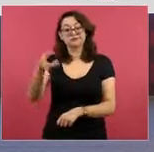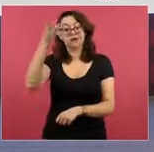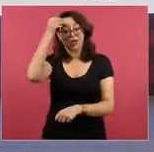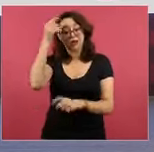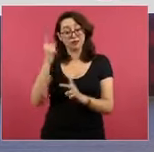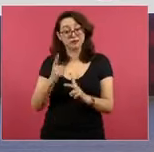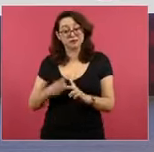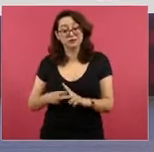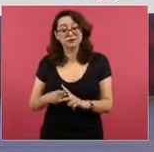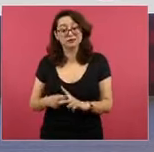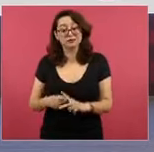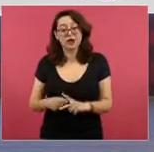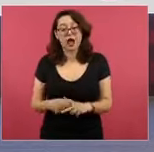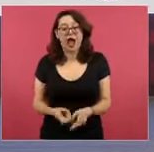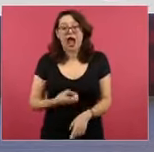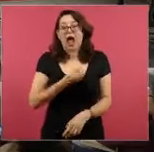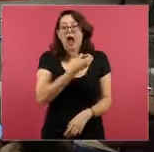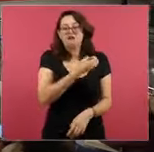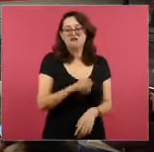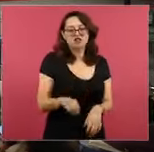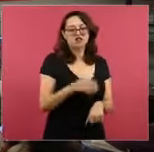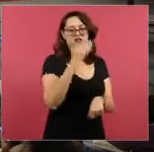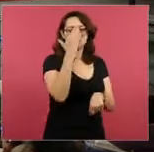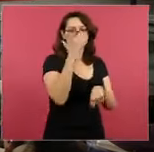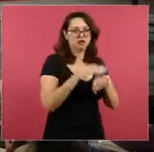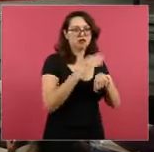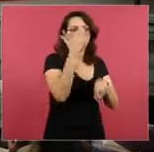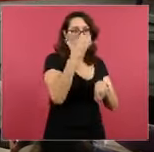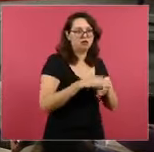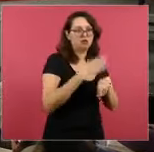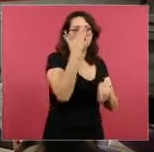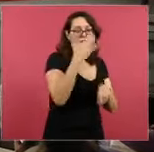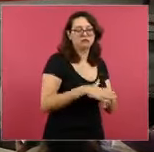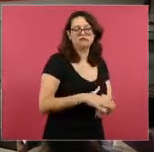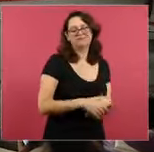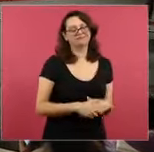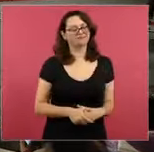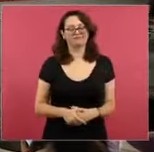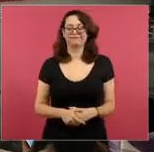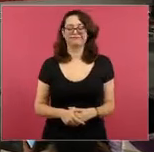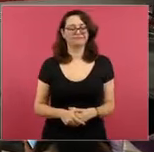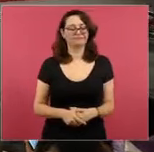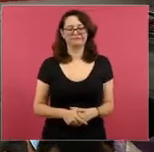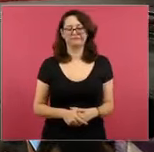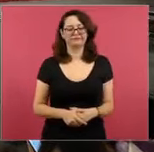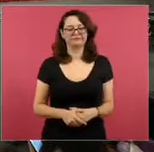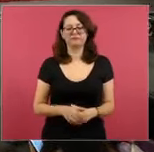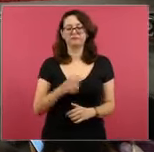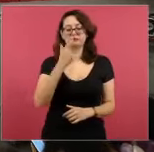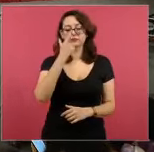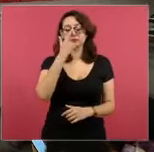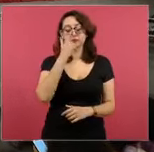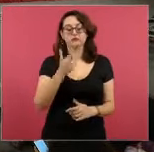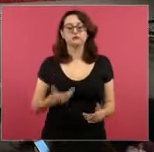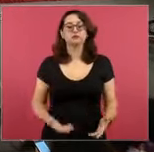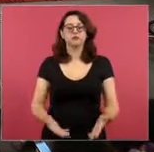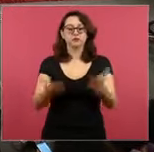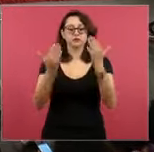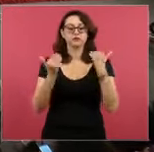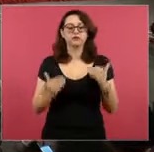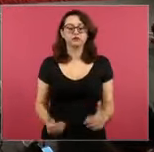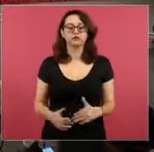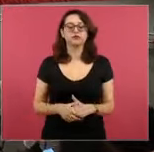proyectos que no son necesariamente a partir de las materias. La siguiente, por favor. Entonces, aquí